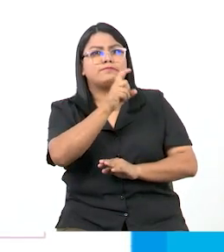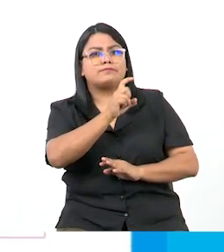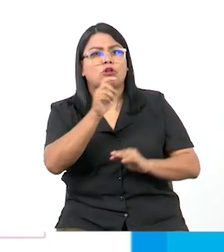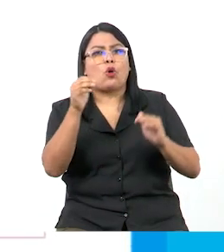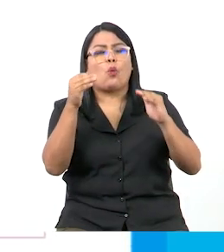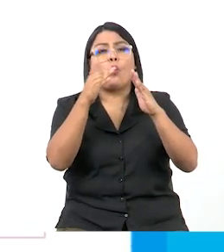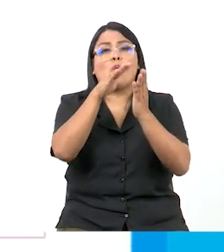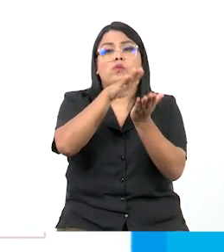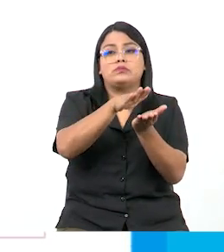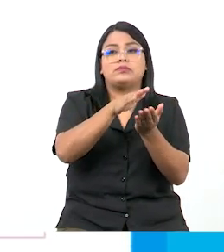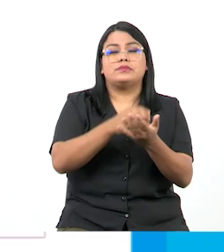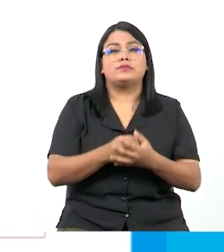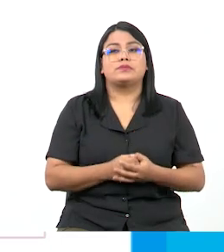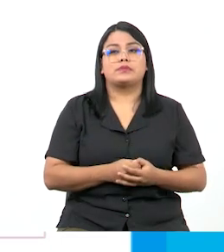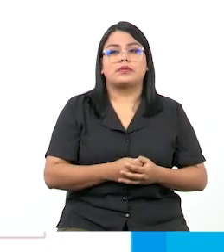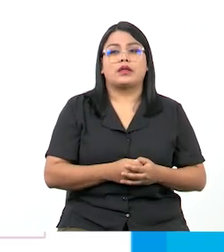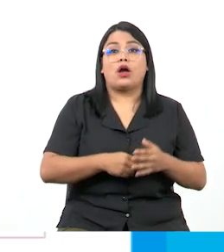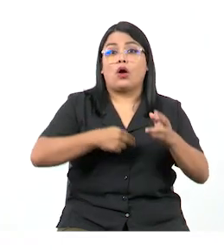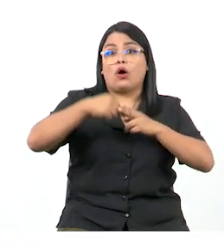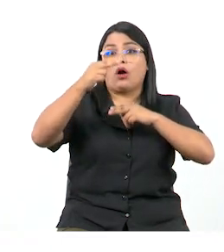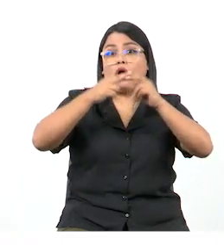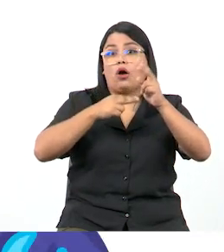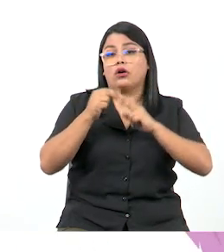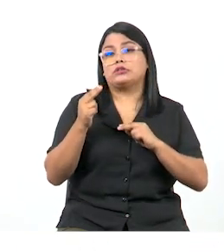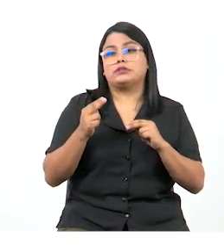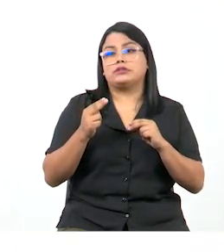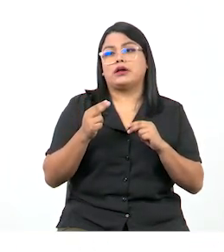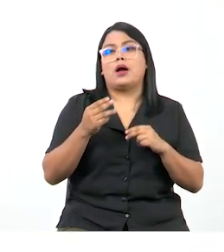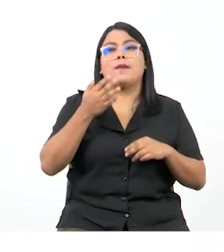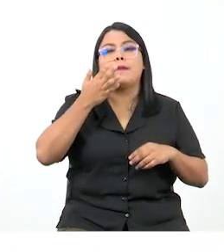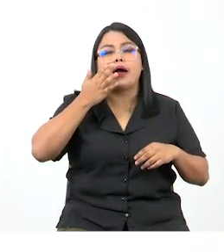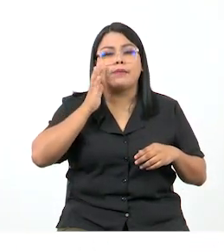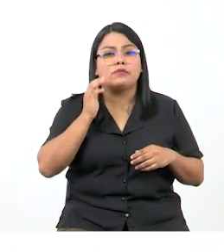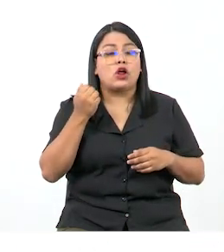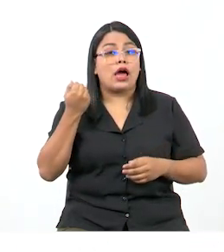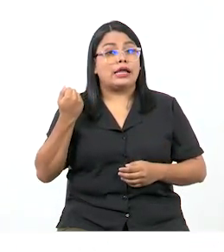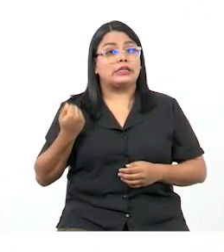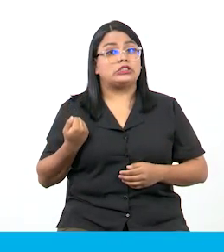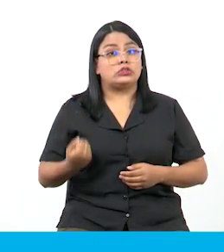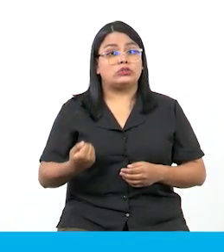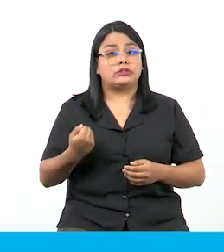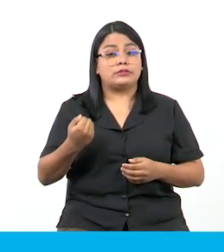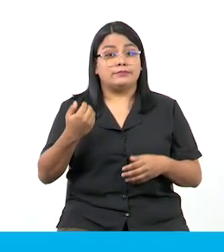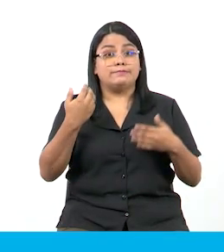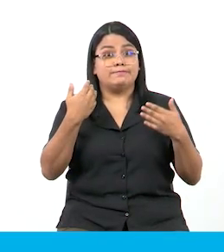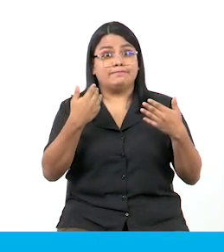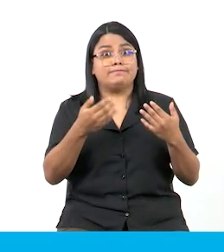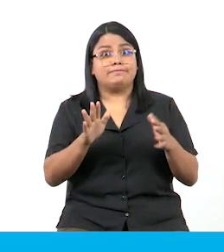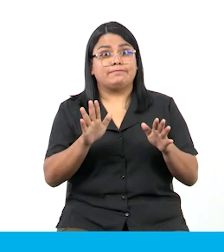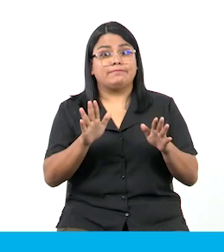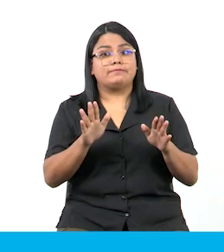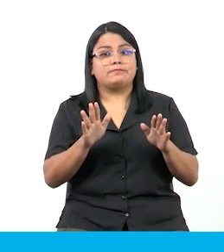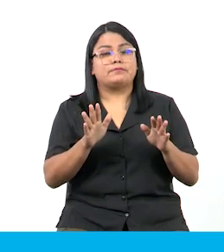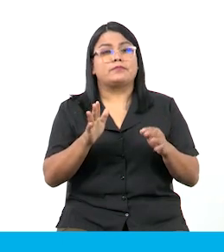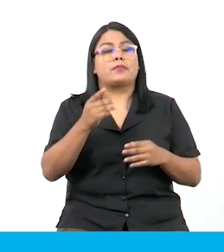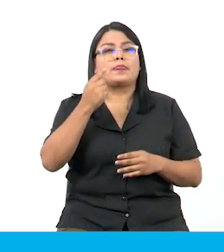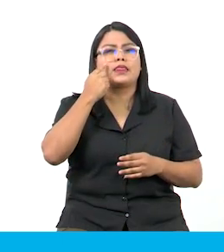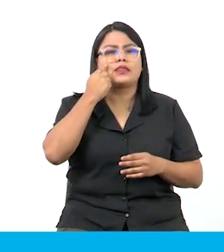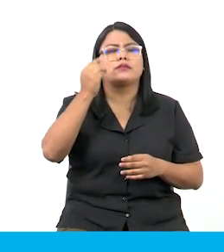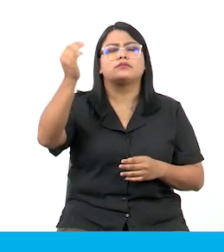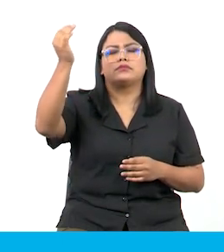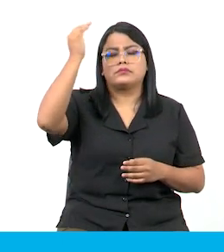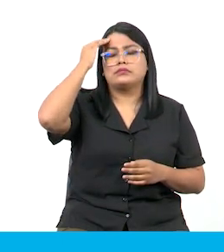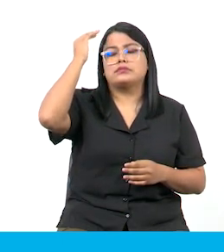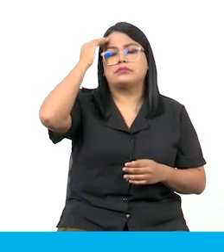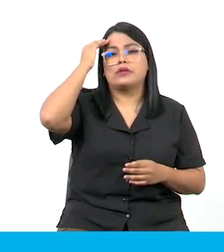se desarrollarán en la semana y en la unidad. Construcción. Cuando el estudiantado llega a esta